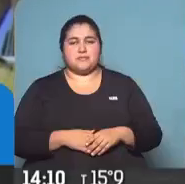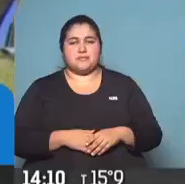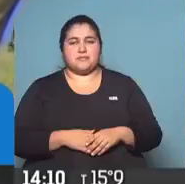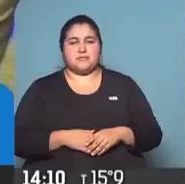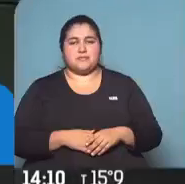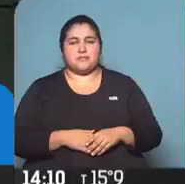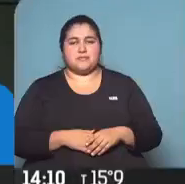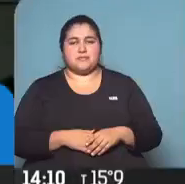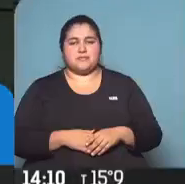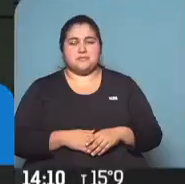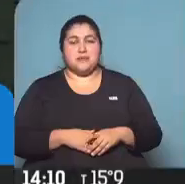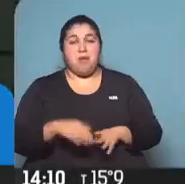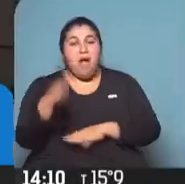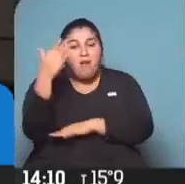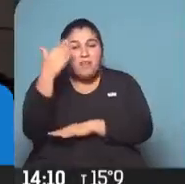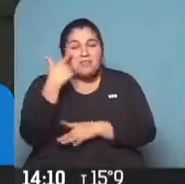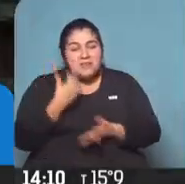agrio solteras